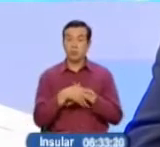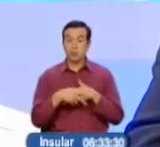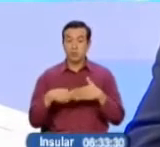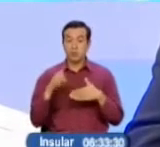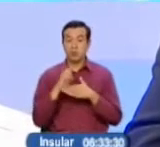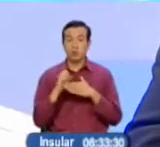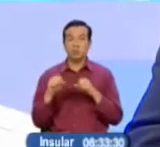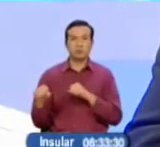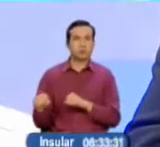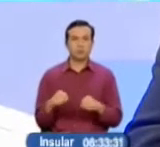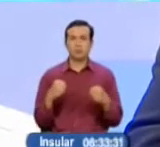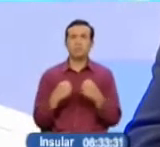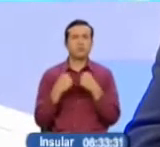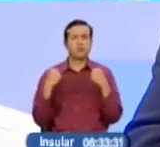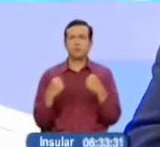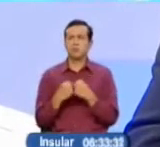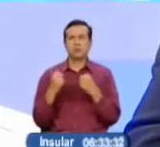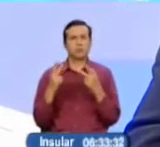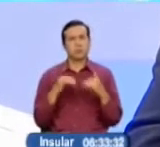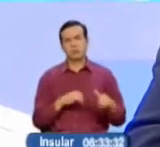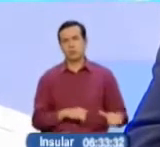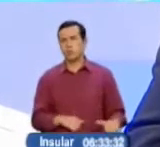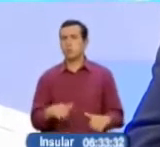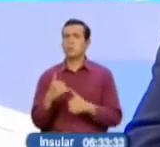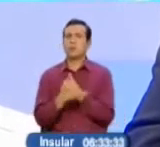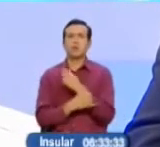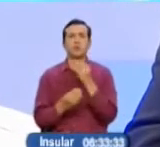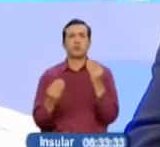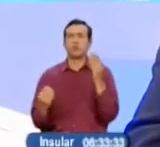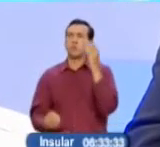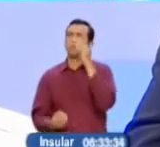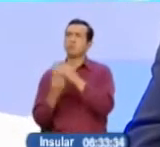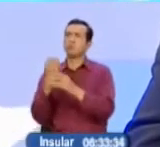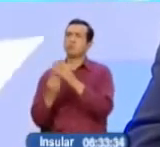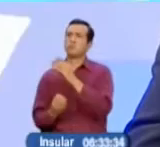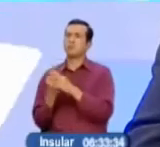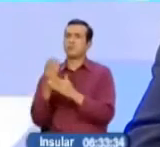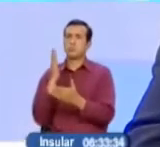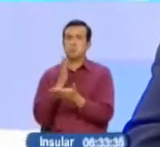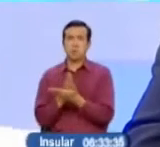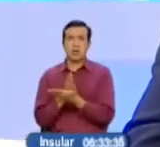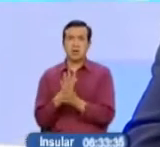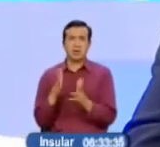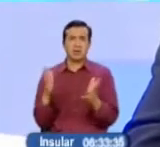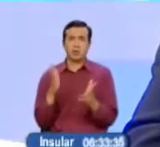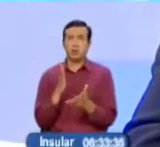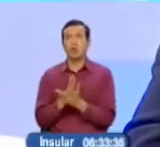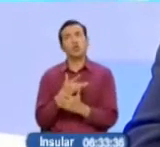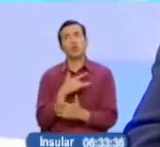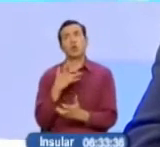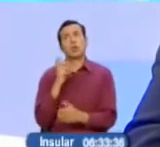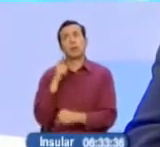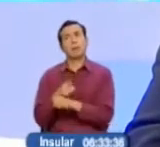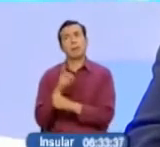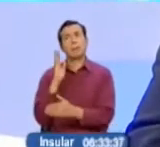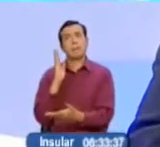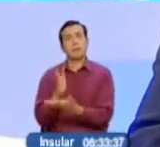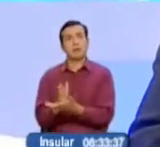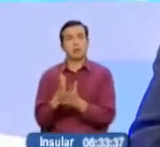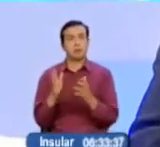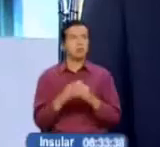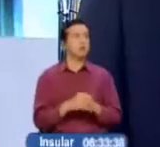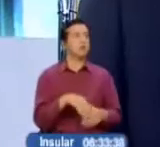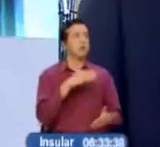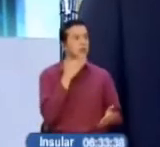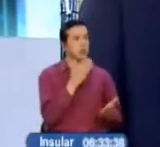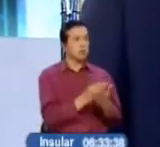con fallas tectónicas, vivimos en un país con volcanes y que no van a detener su actividad por nuestra voluntad. Gracias,